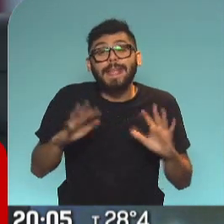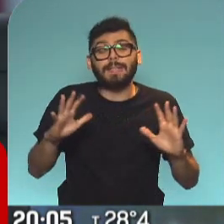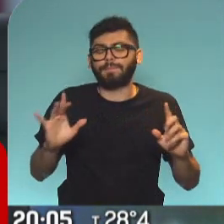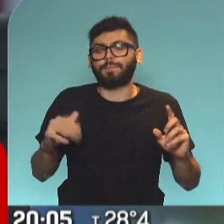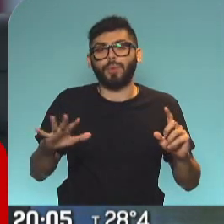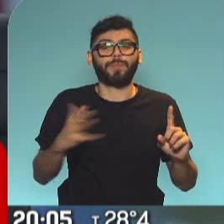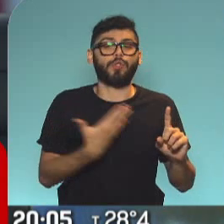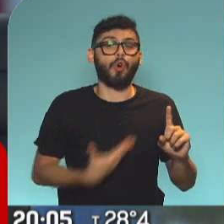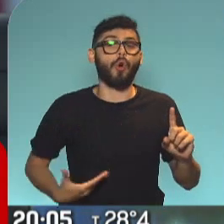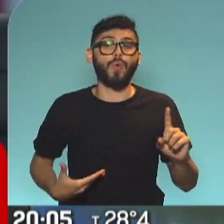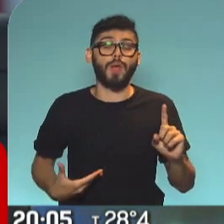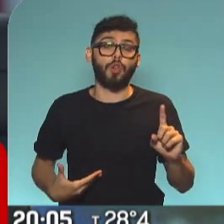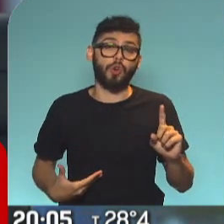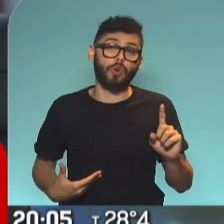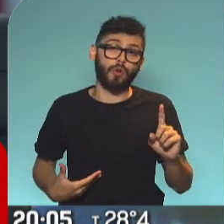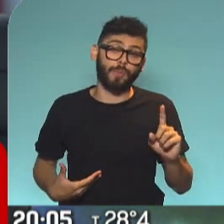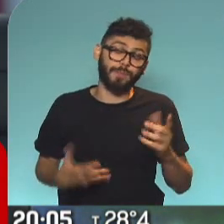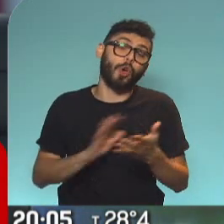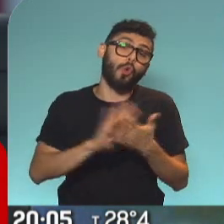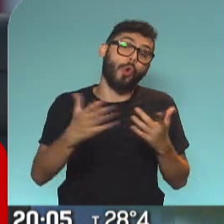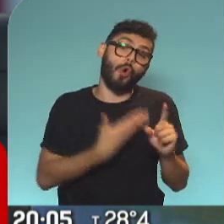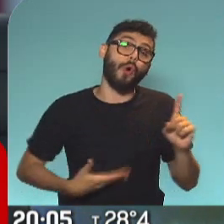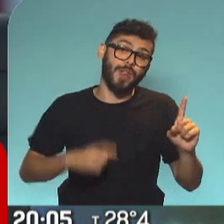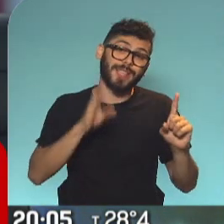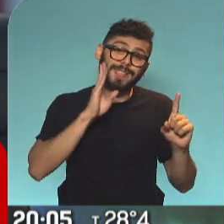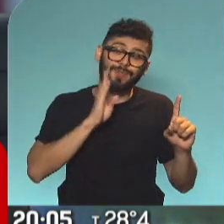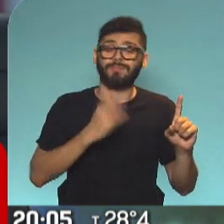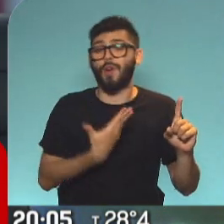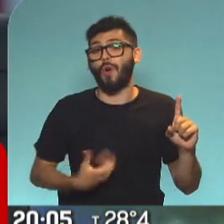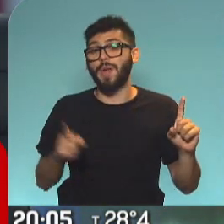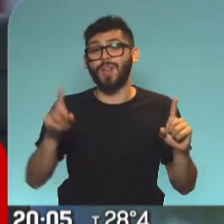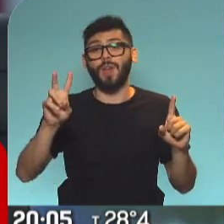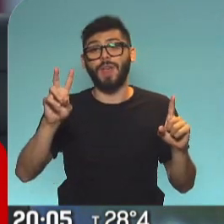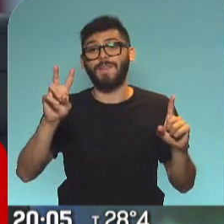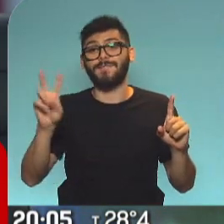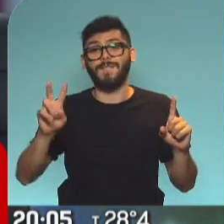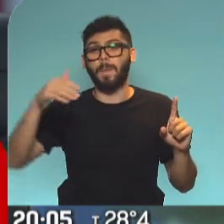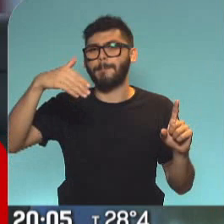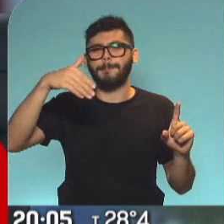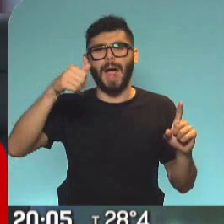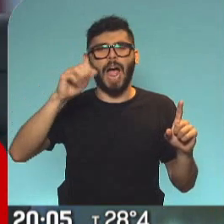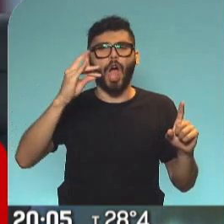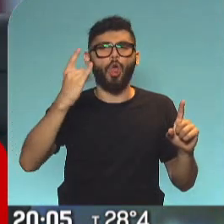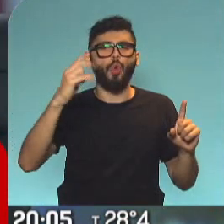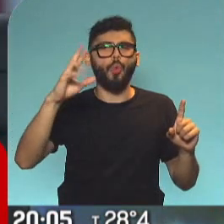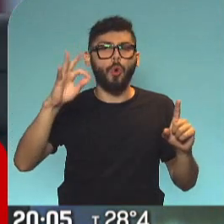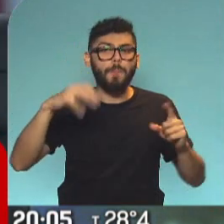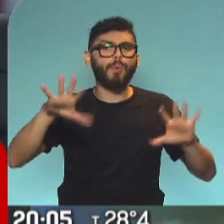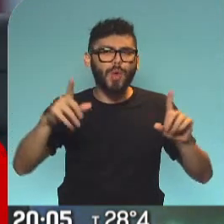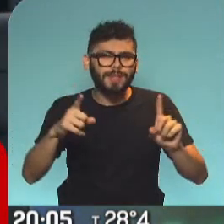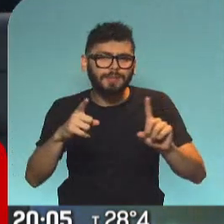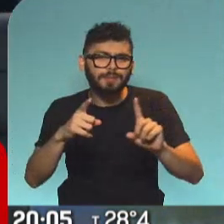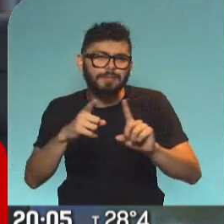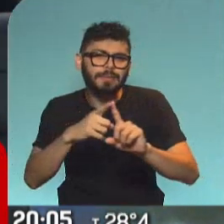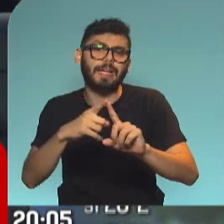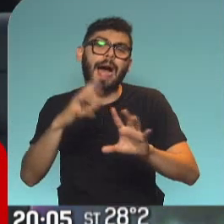entre el gobierno el nuevo gobierno de los Estados Unidos y también el gobierno de Nicolás Maduro, lo que pensaría uno que puede tener una